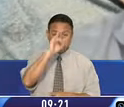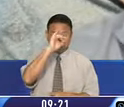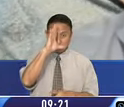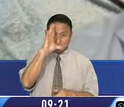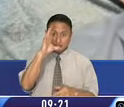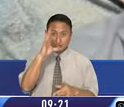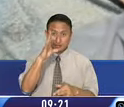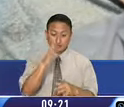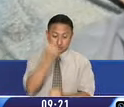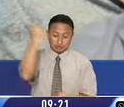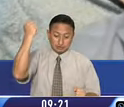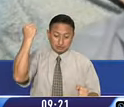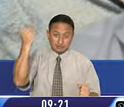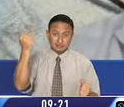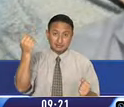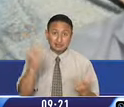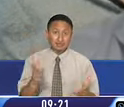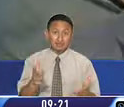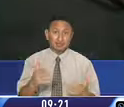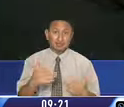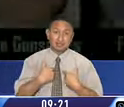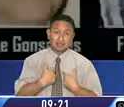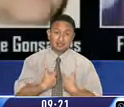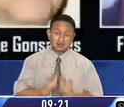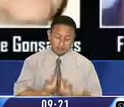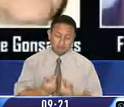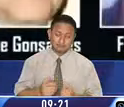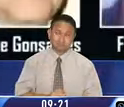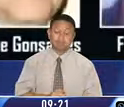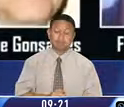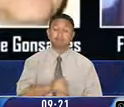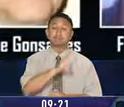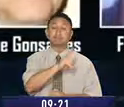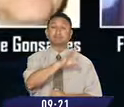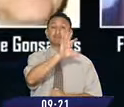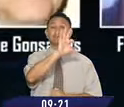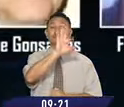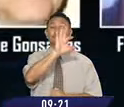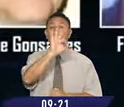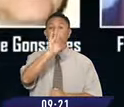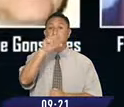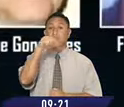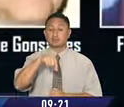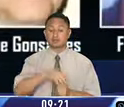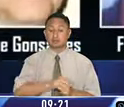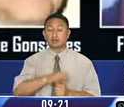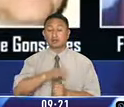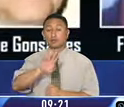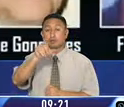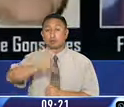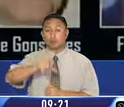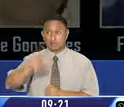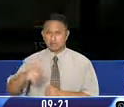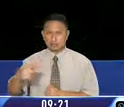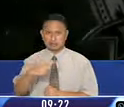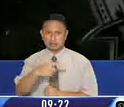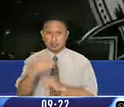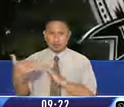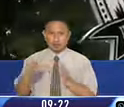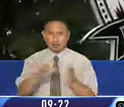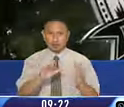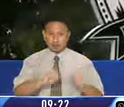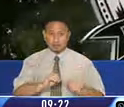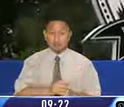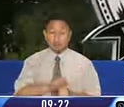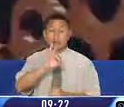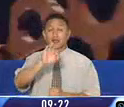un punto de cansado. En 1997, cuatro personas fueron brutalmente asesinadas en